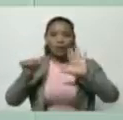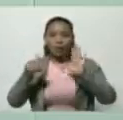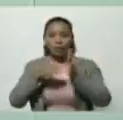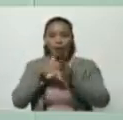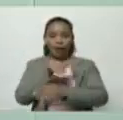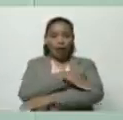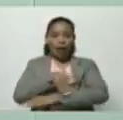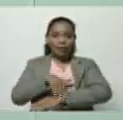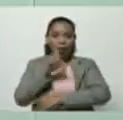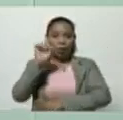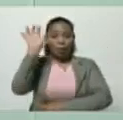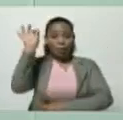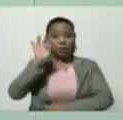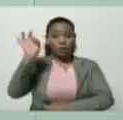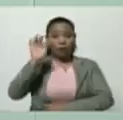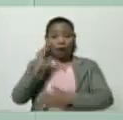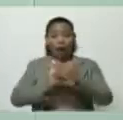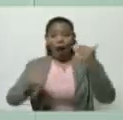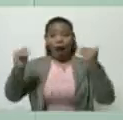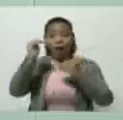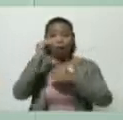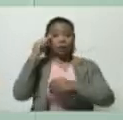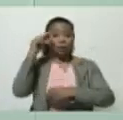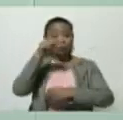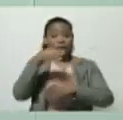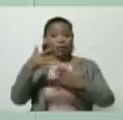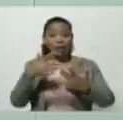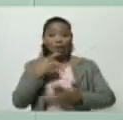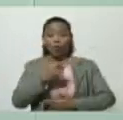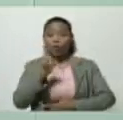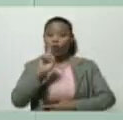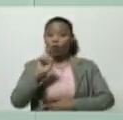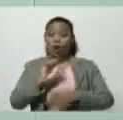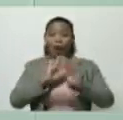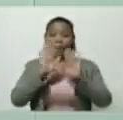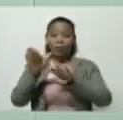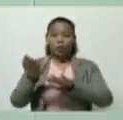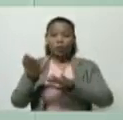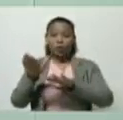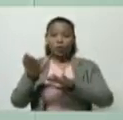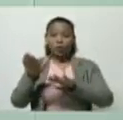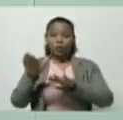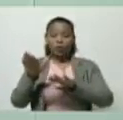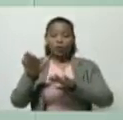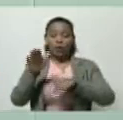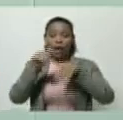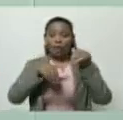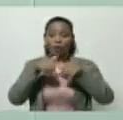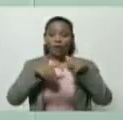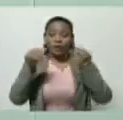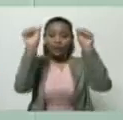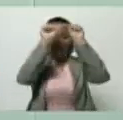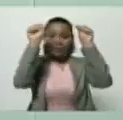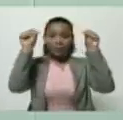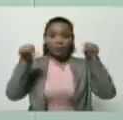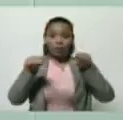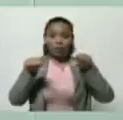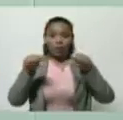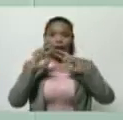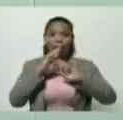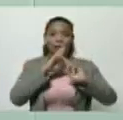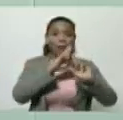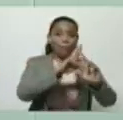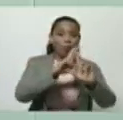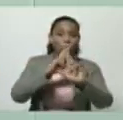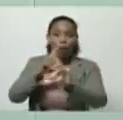un porcentaje alto, teniendo en cuenta que, digamos, no se están apoyando del ente electoral, sino que la sistematización de los